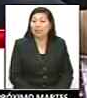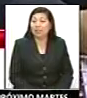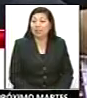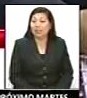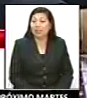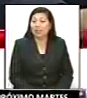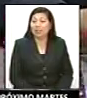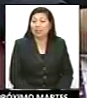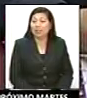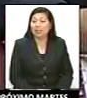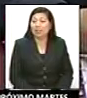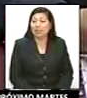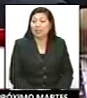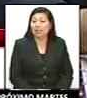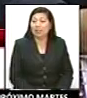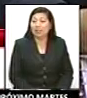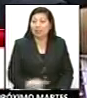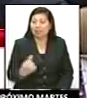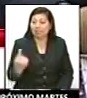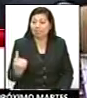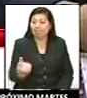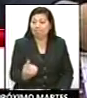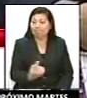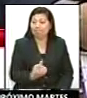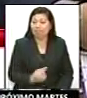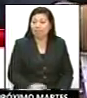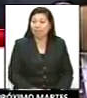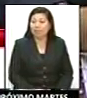Extendiendo el agradecimiento a todos los señores congresistas.